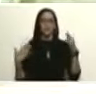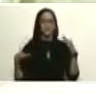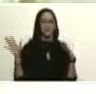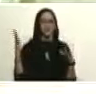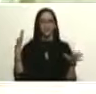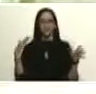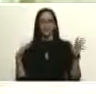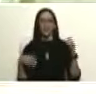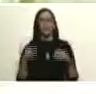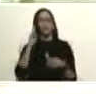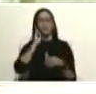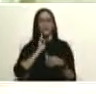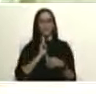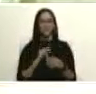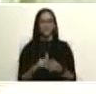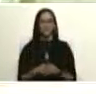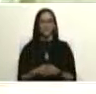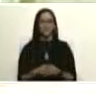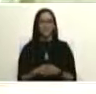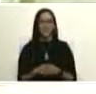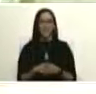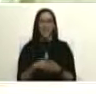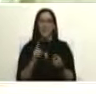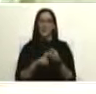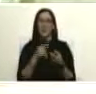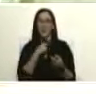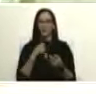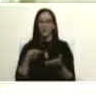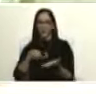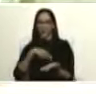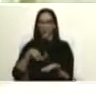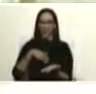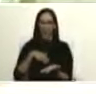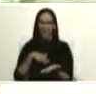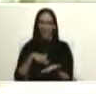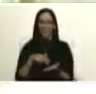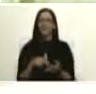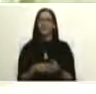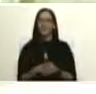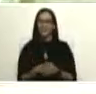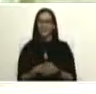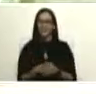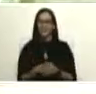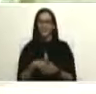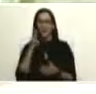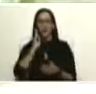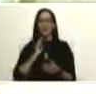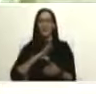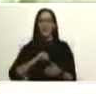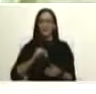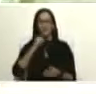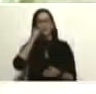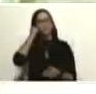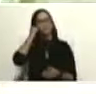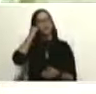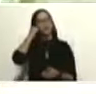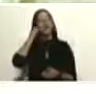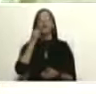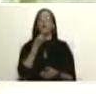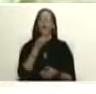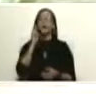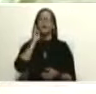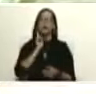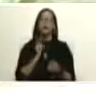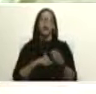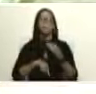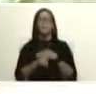Guayana A Silita le gusta bailar. ¿Ah? Guayana es. Bueno, y de Guayana nos